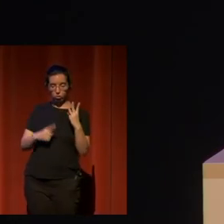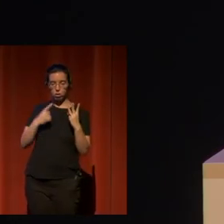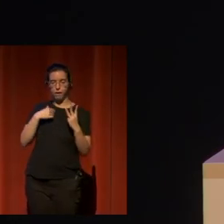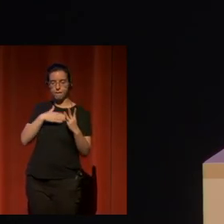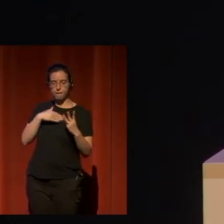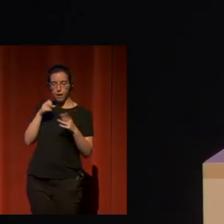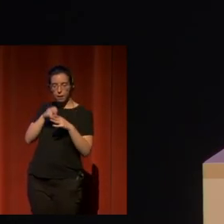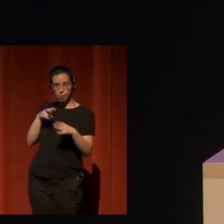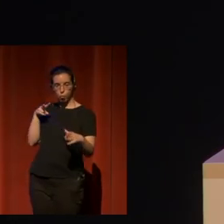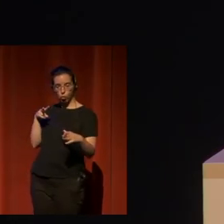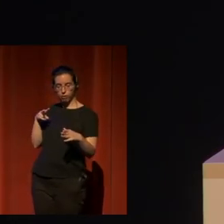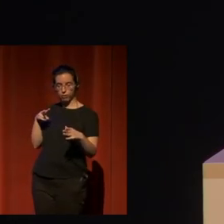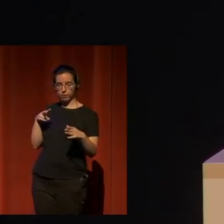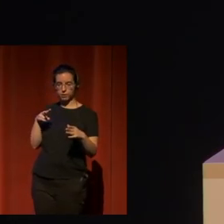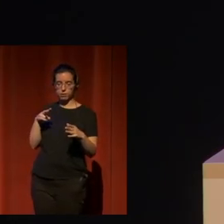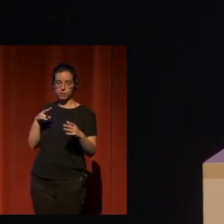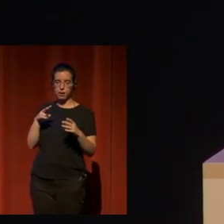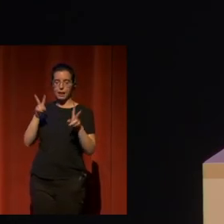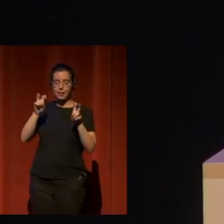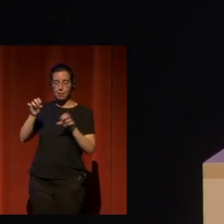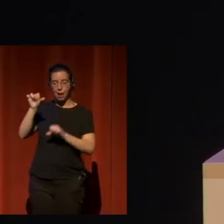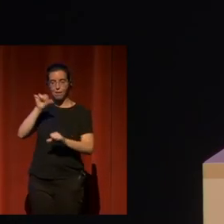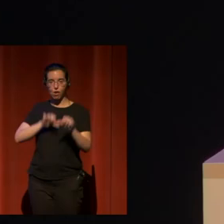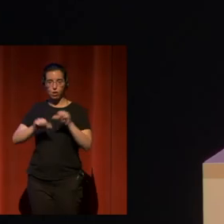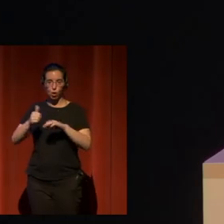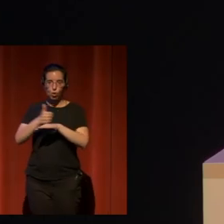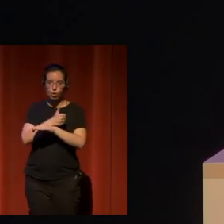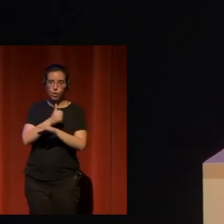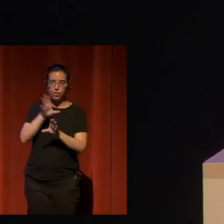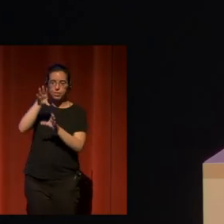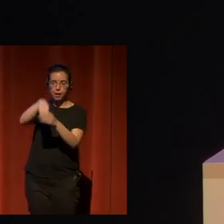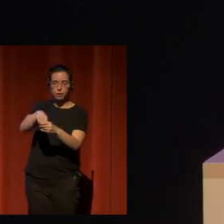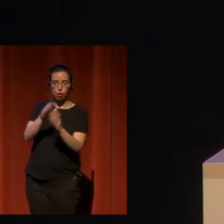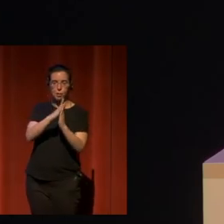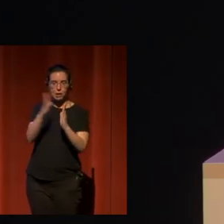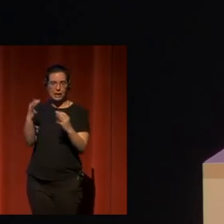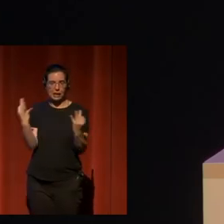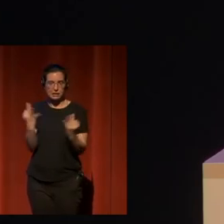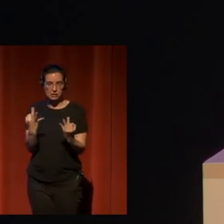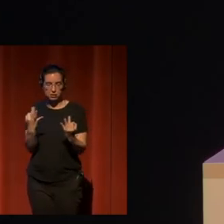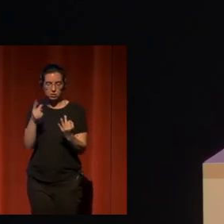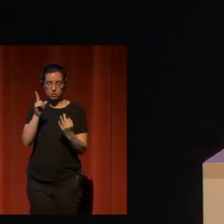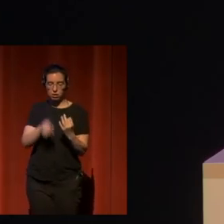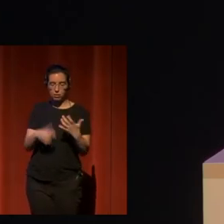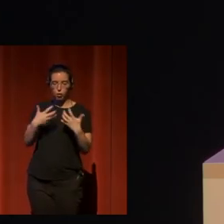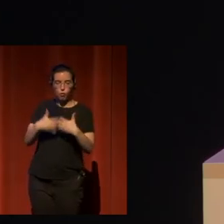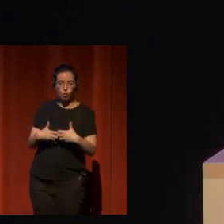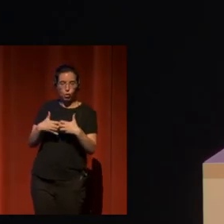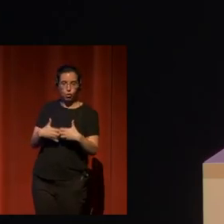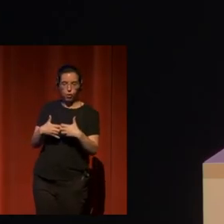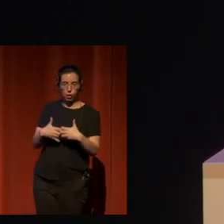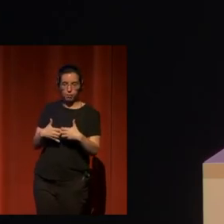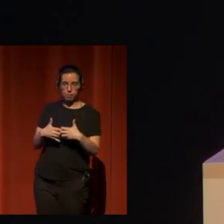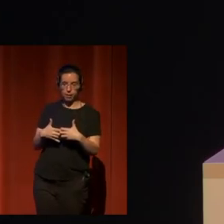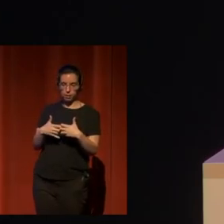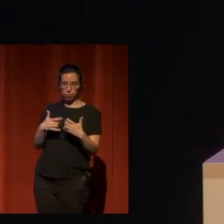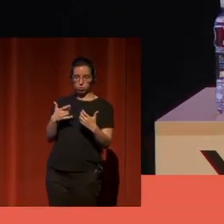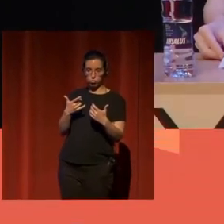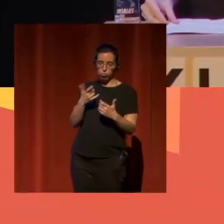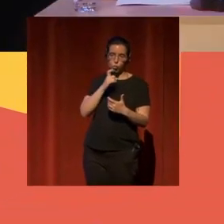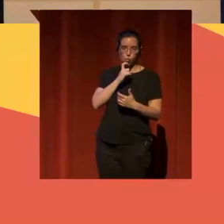panorámica sobre qué son los laboratorios ciudadanos en bibliotecas públicas y un acercamiento al funcionamiento y calado de estas